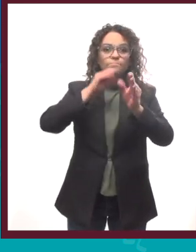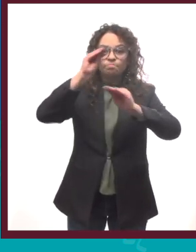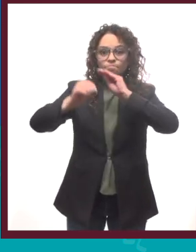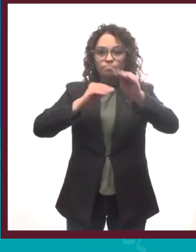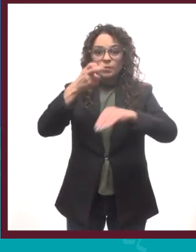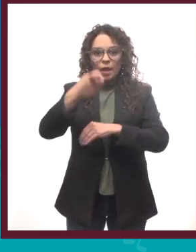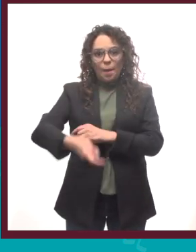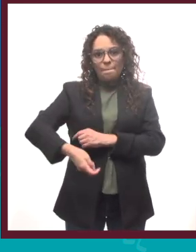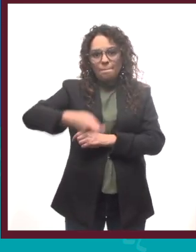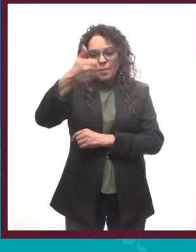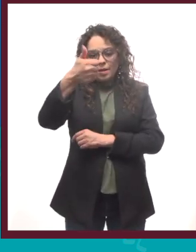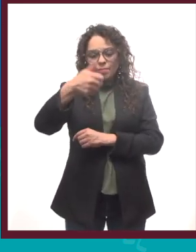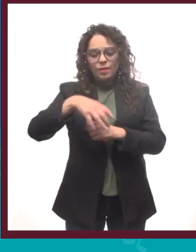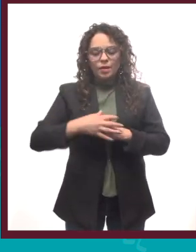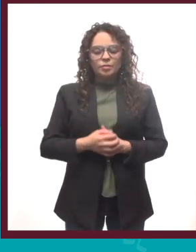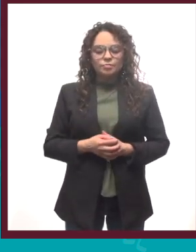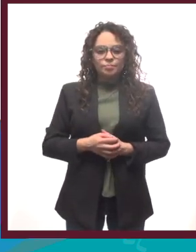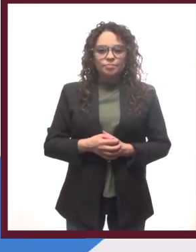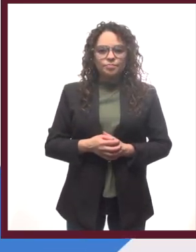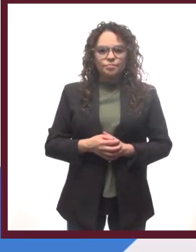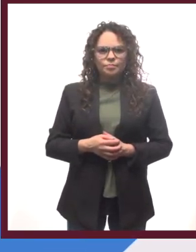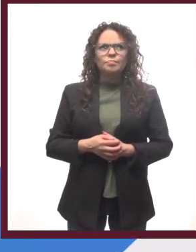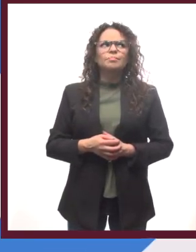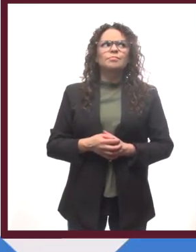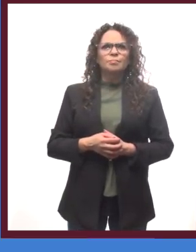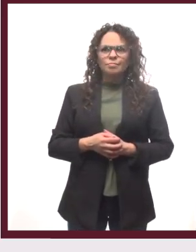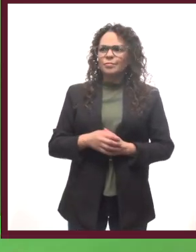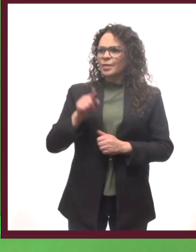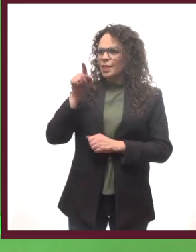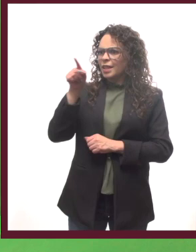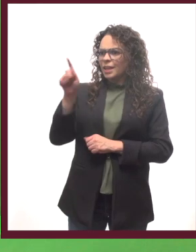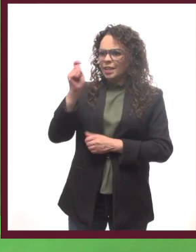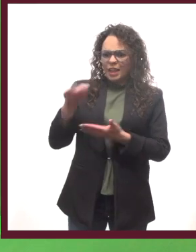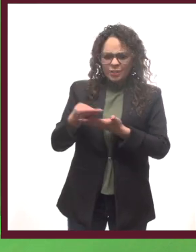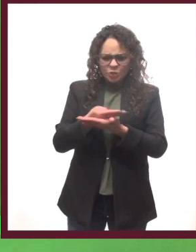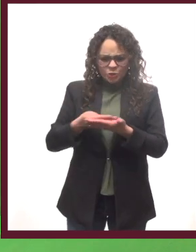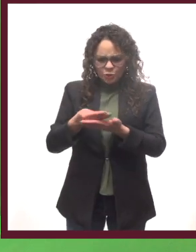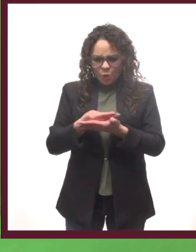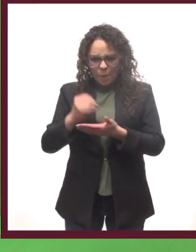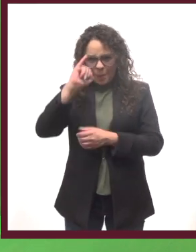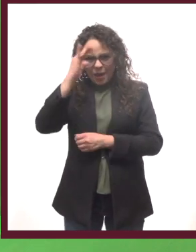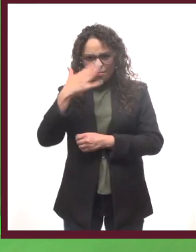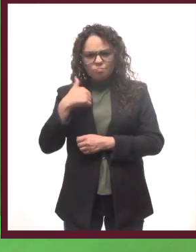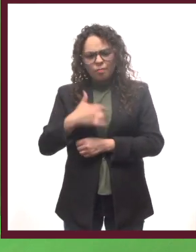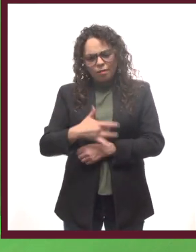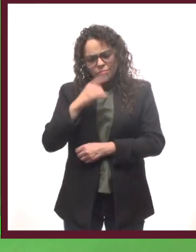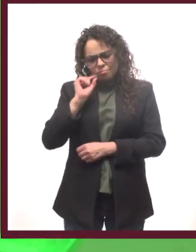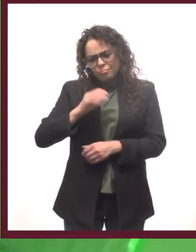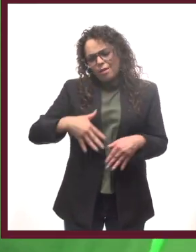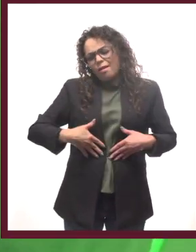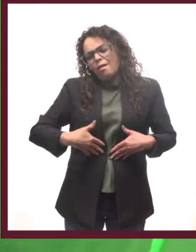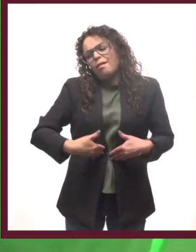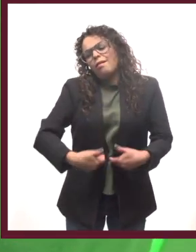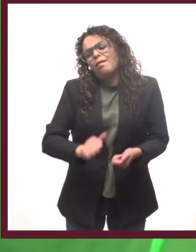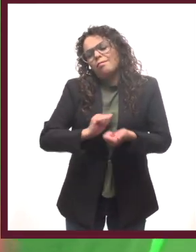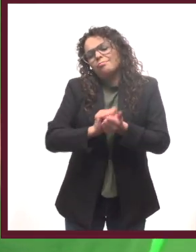detrás de la edición cinematográfica. Ay, esa sopita del efecto Kuleshov me despertó el hambre.